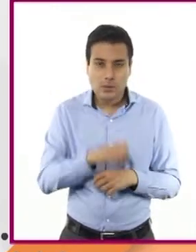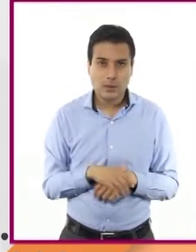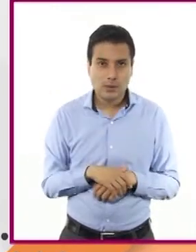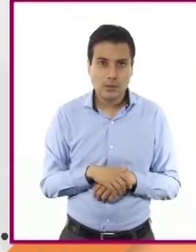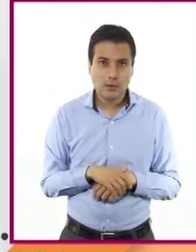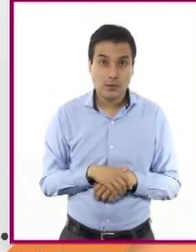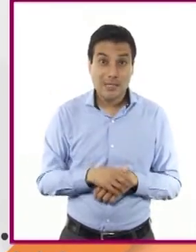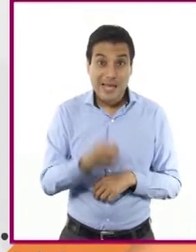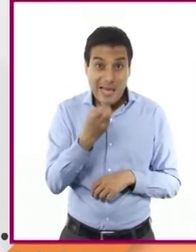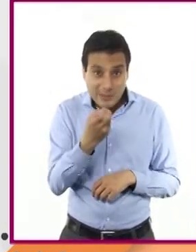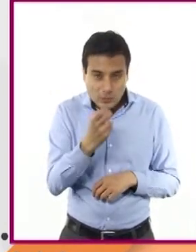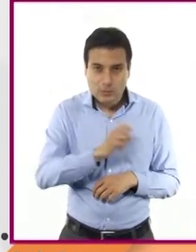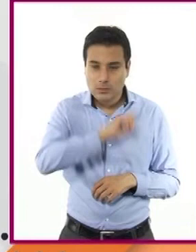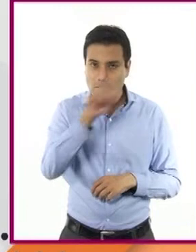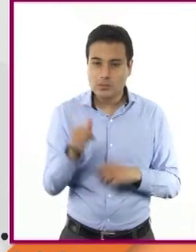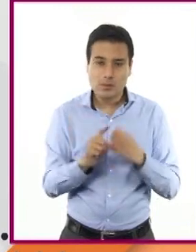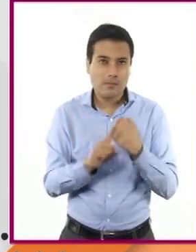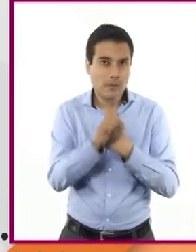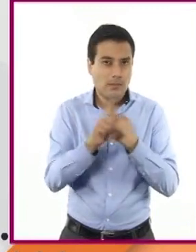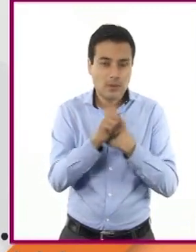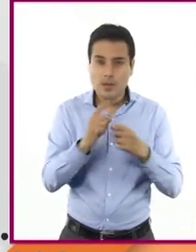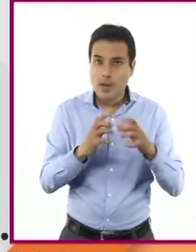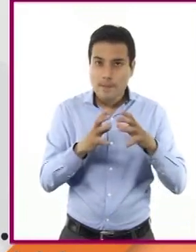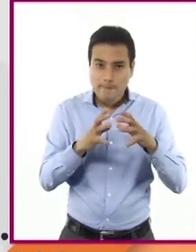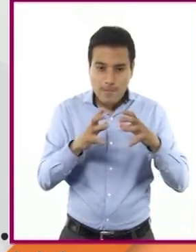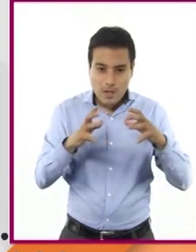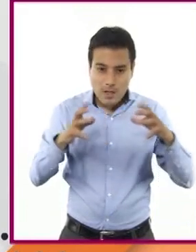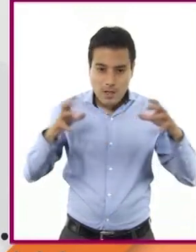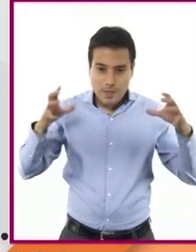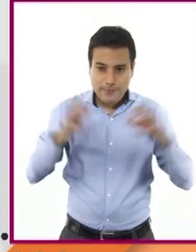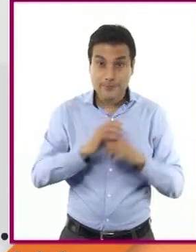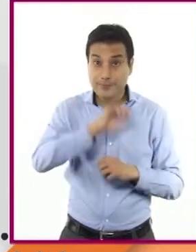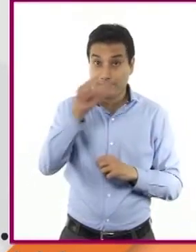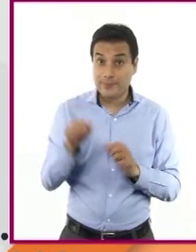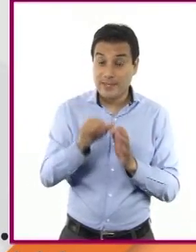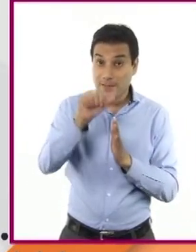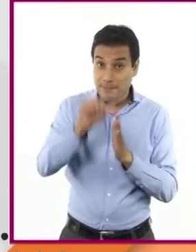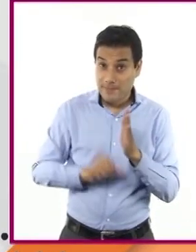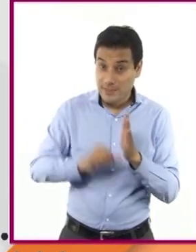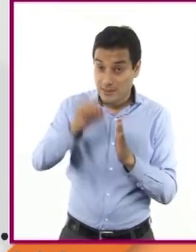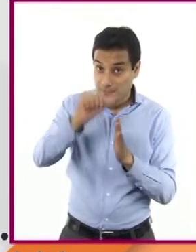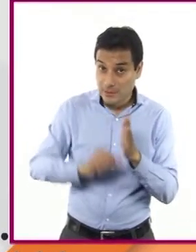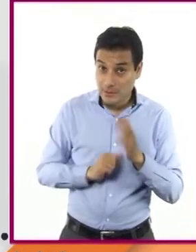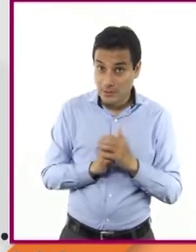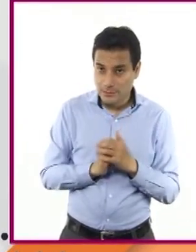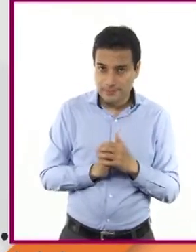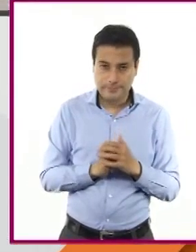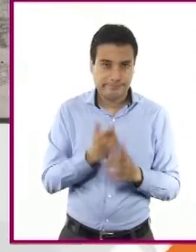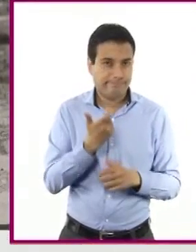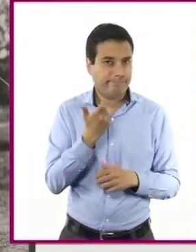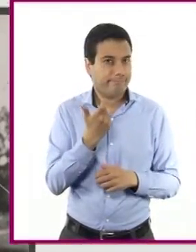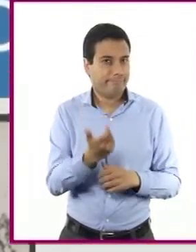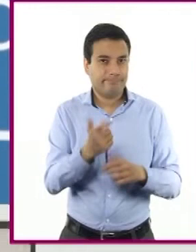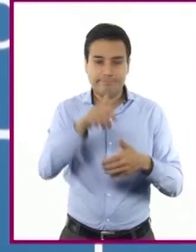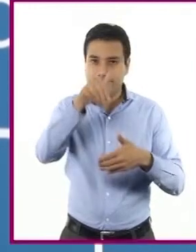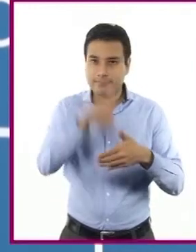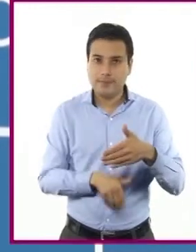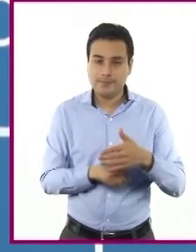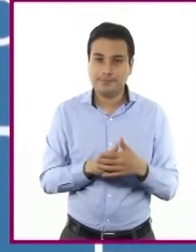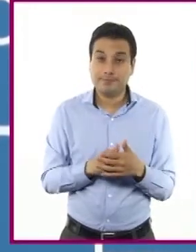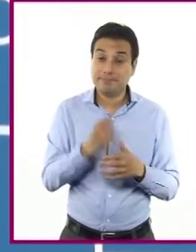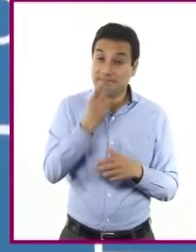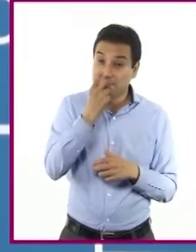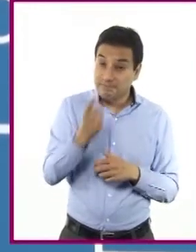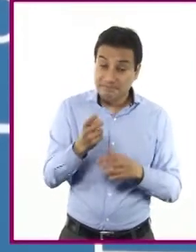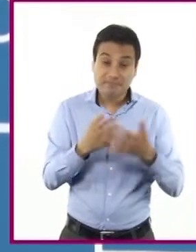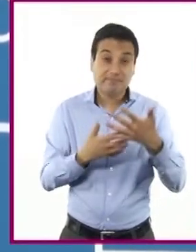produciéndose un círculo vicioso. En los meses siguientes, la producción y los precios se desplomaron como nunca. Se estima que